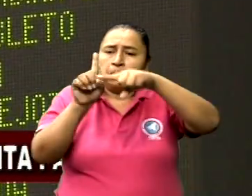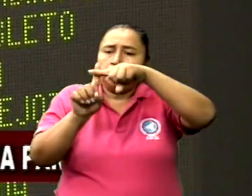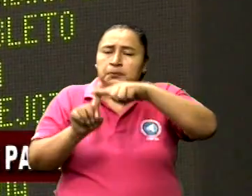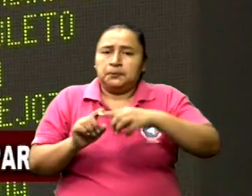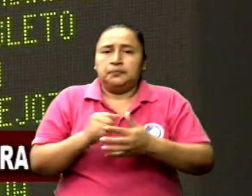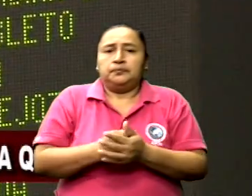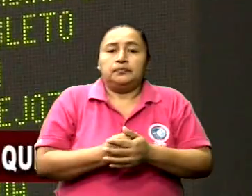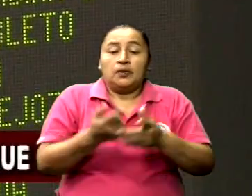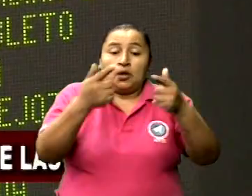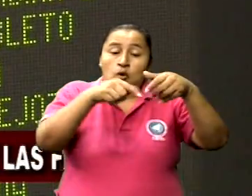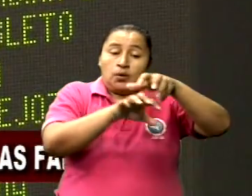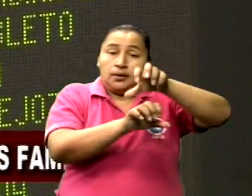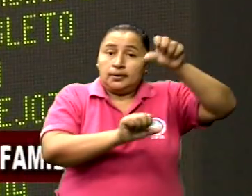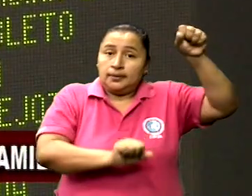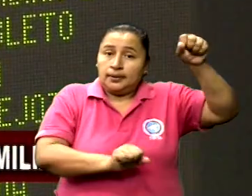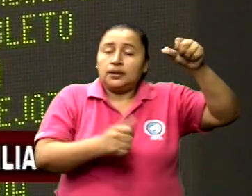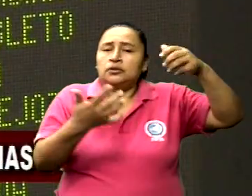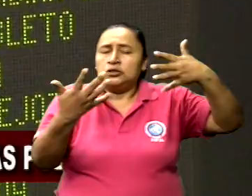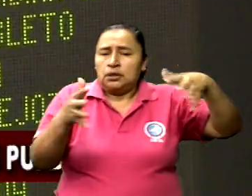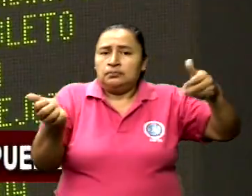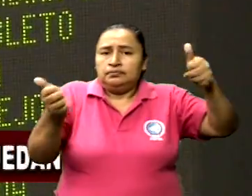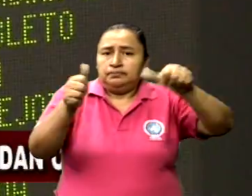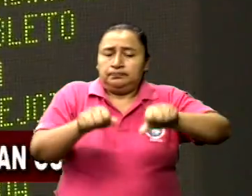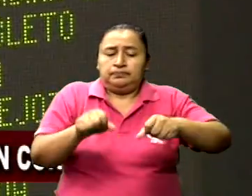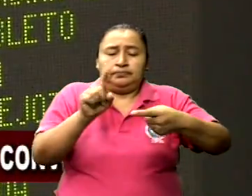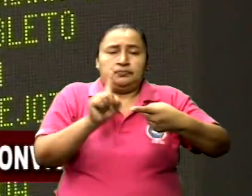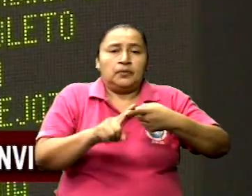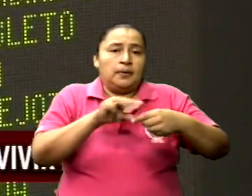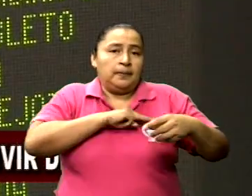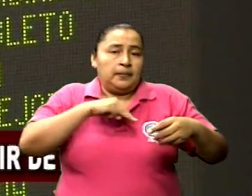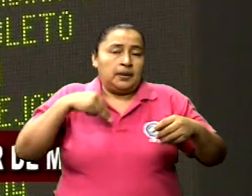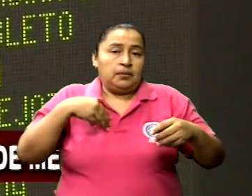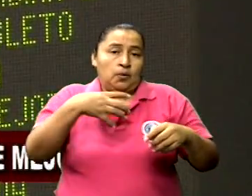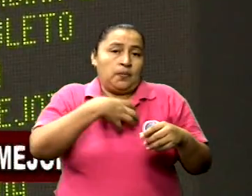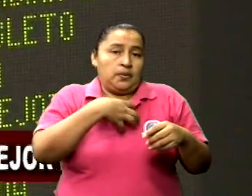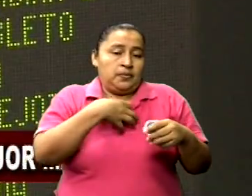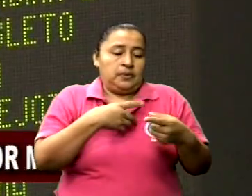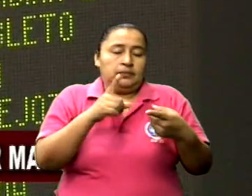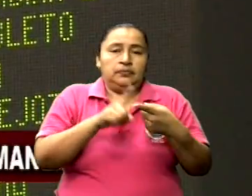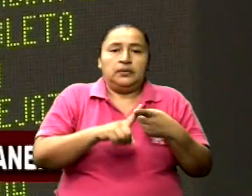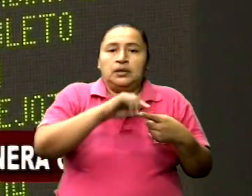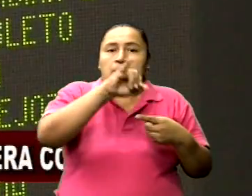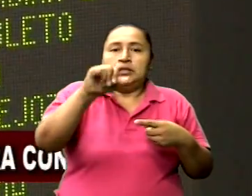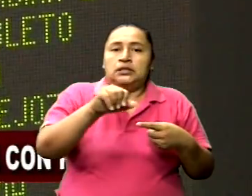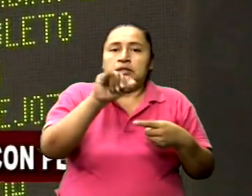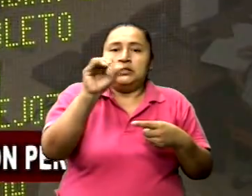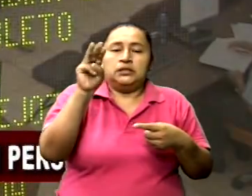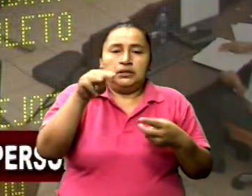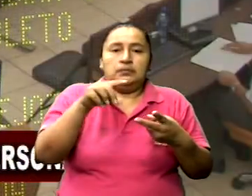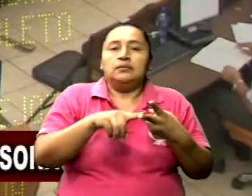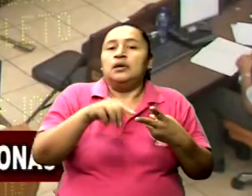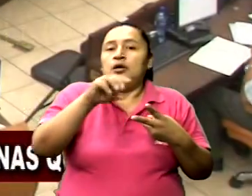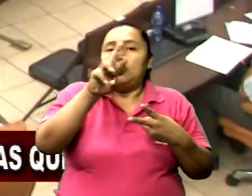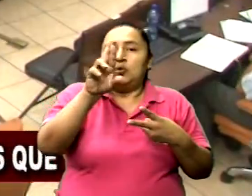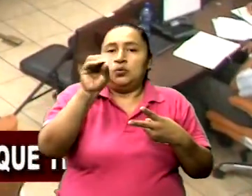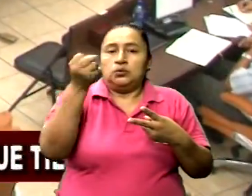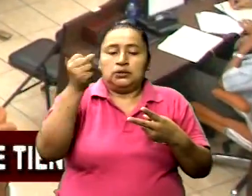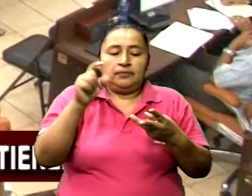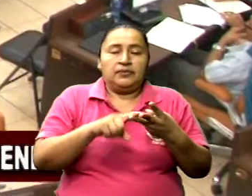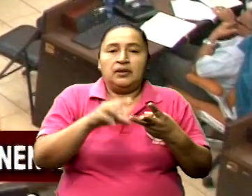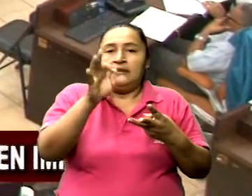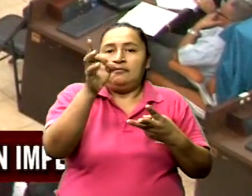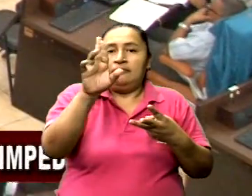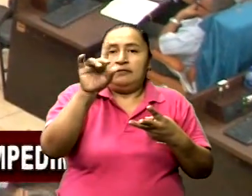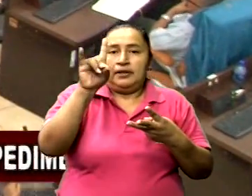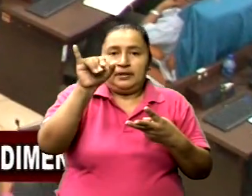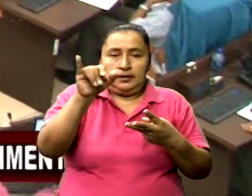Con este decreto legislativo fueron ratificados como miembros propietarios Jim Madrid, Rosa Pasos y Freddy Cruz